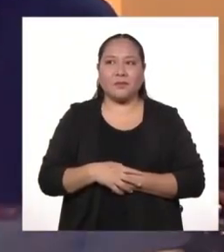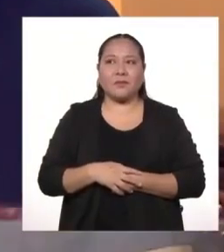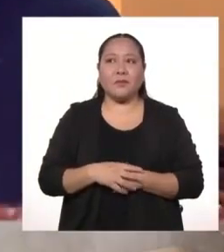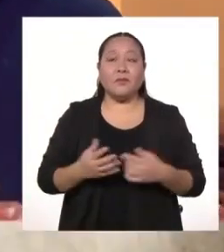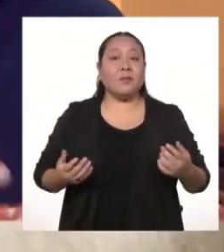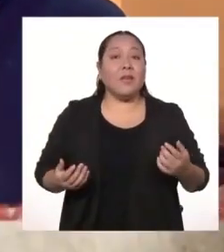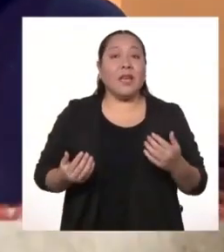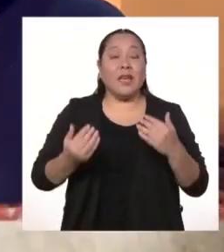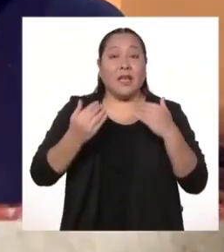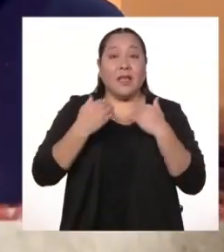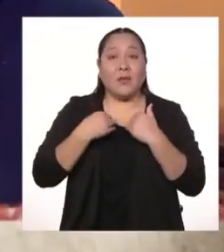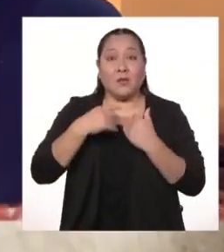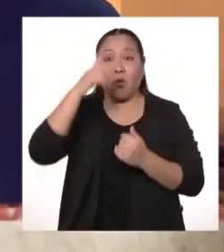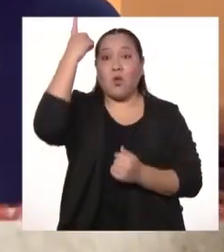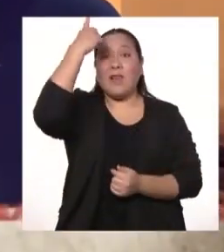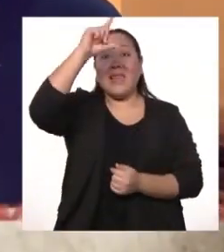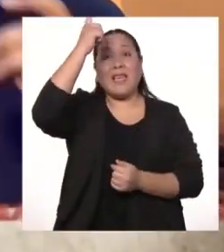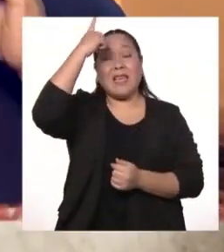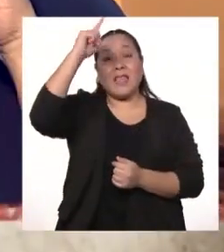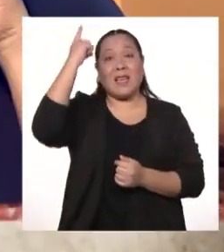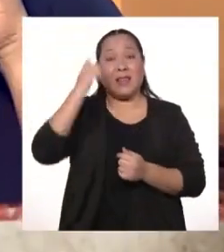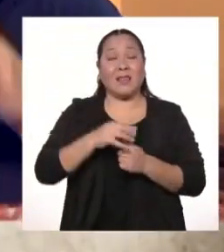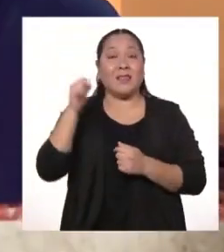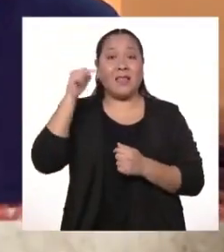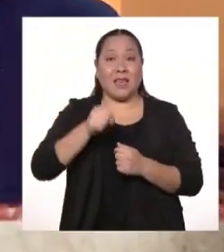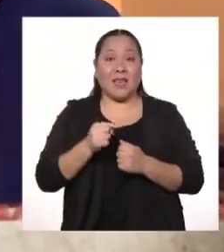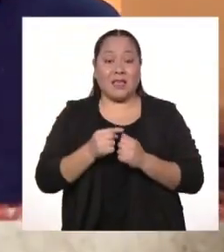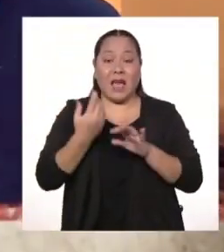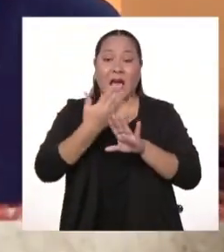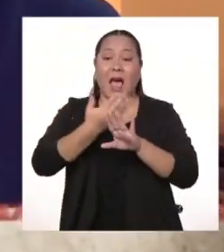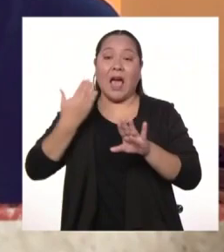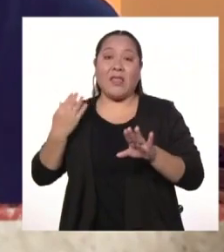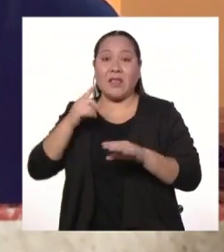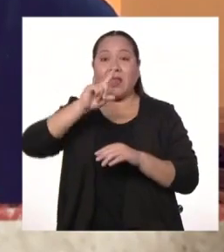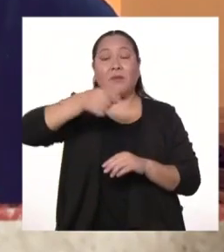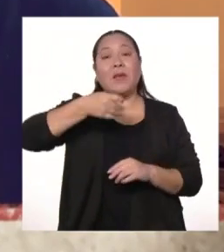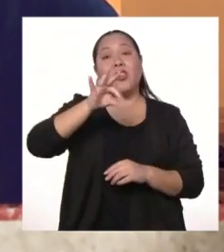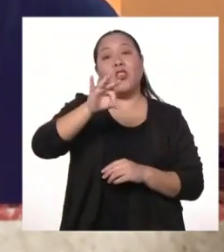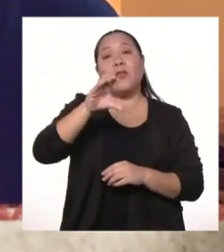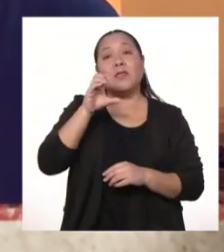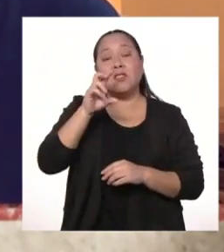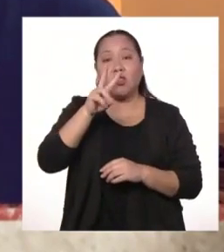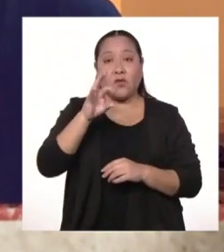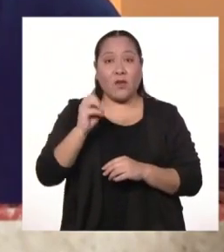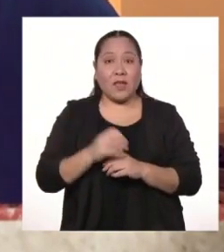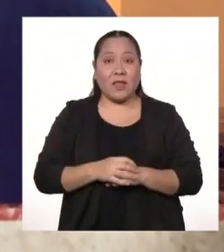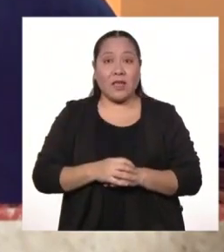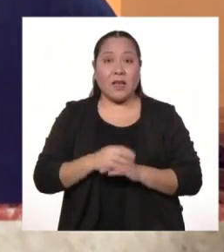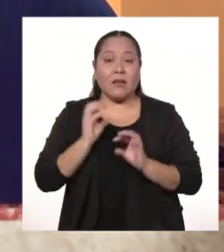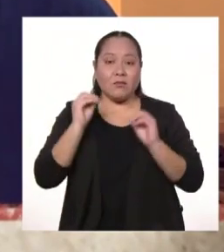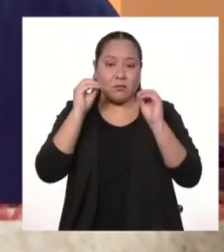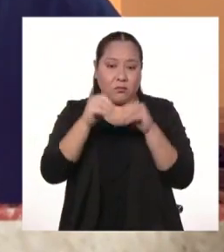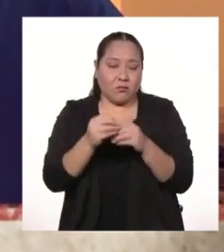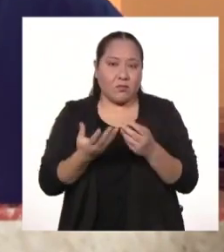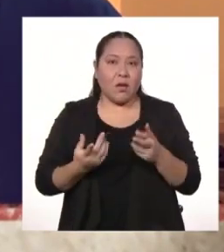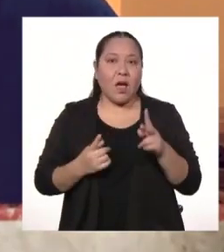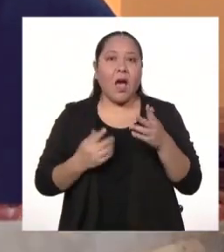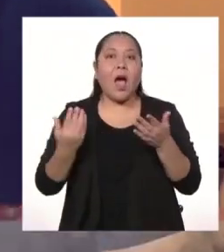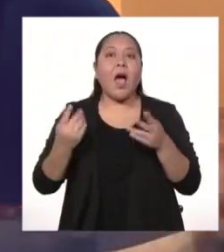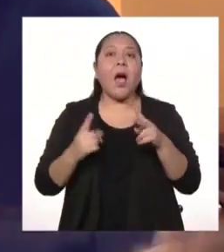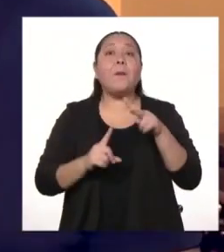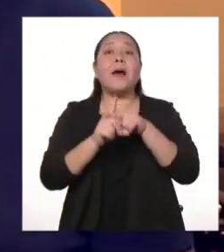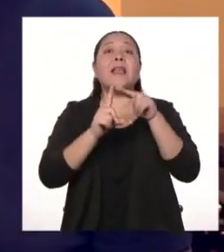Tenemos un líder de la generación previa a 1920 y que ayuda a que surja una nueva